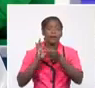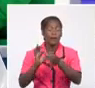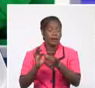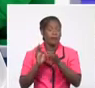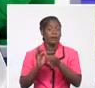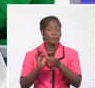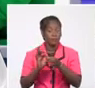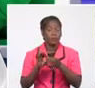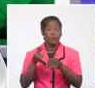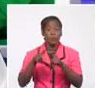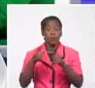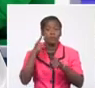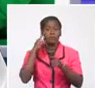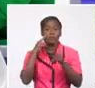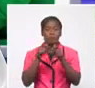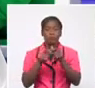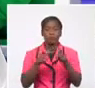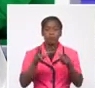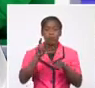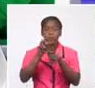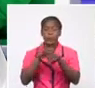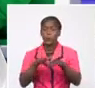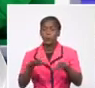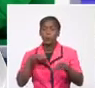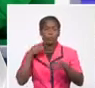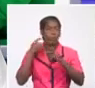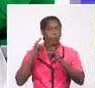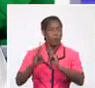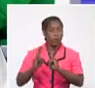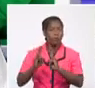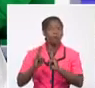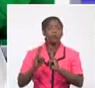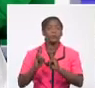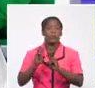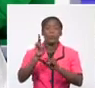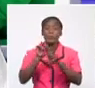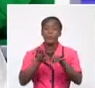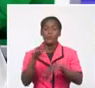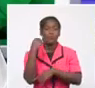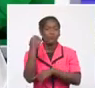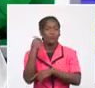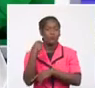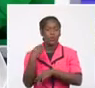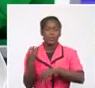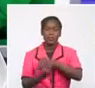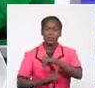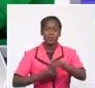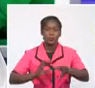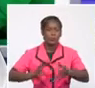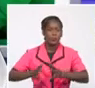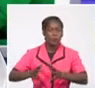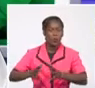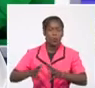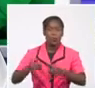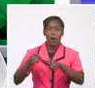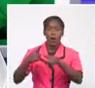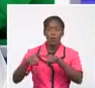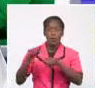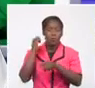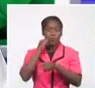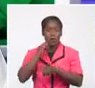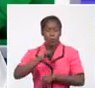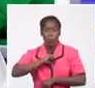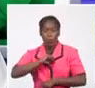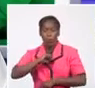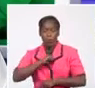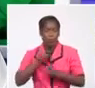incremento del número de casos, de la circulación de nuevas cepas, ya incluso en algunos casos, pues se habla de que